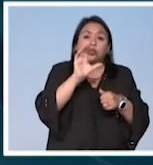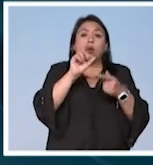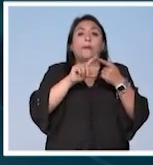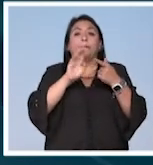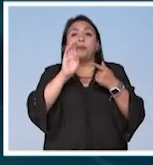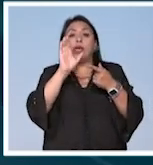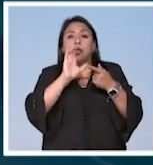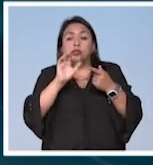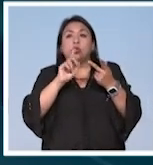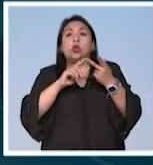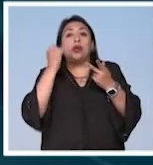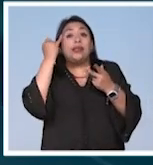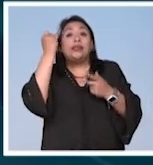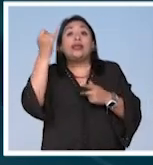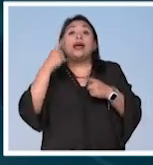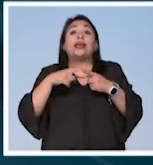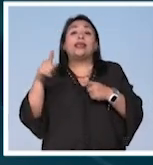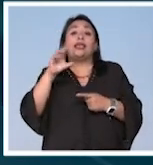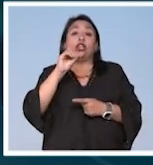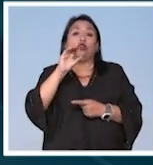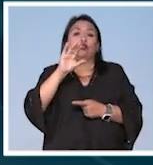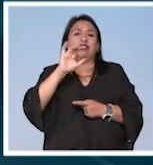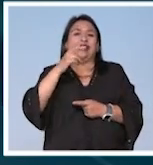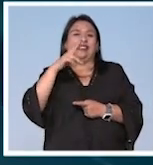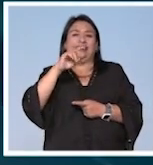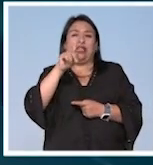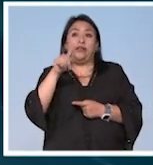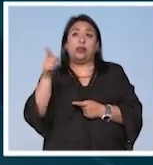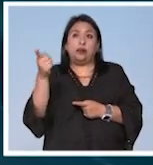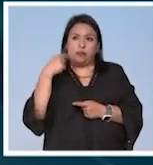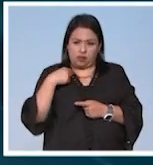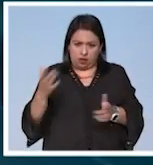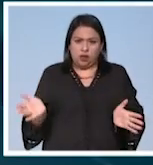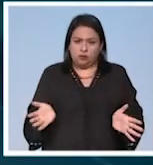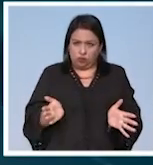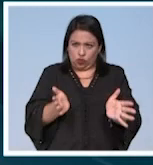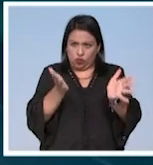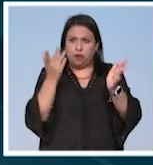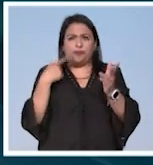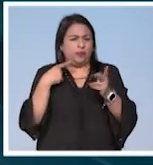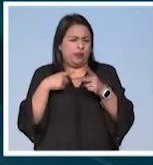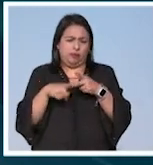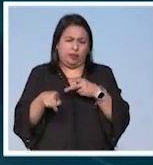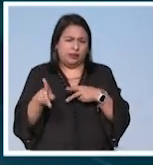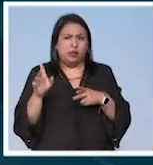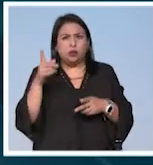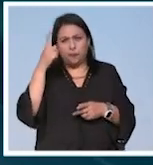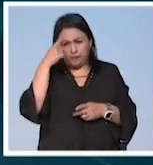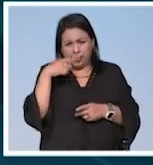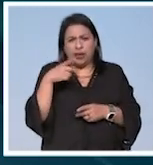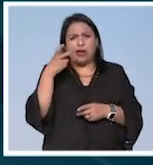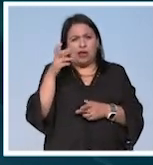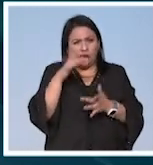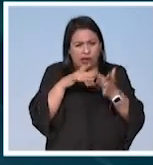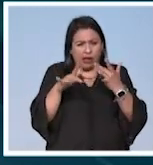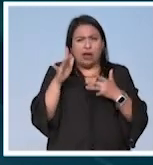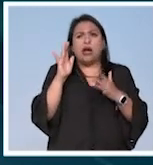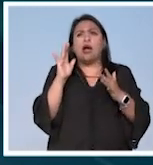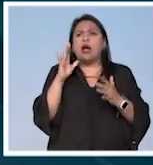idea fue de Óscar Chávez que fue el que nos impulsó al inicio a que